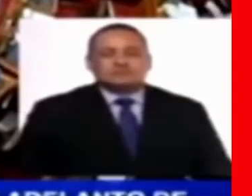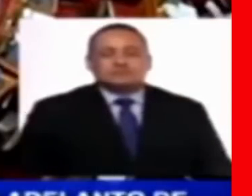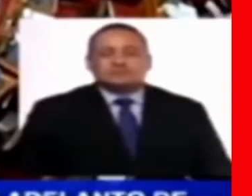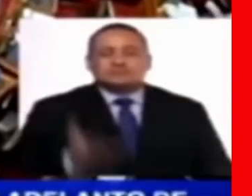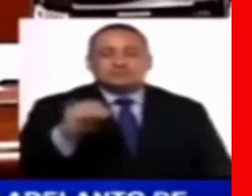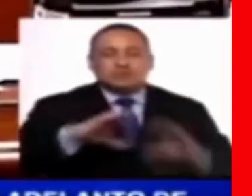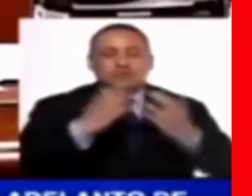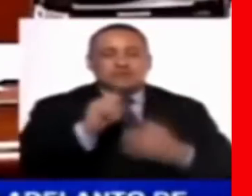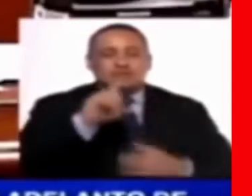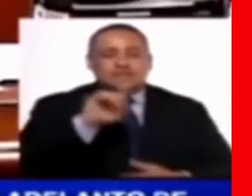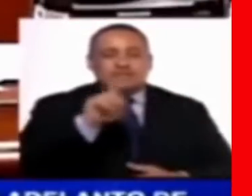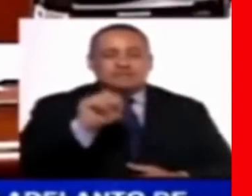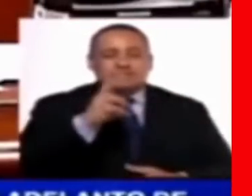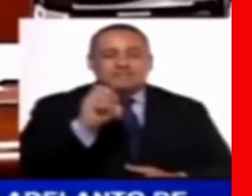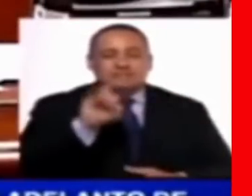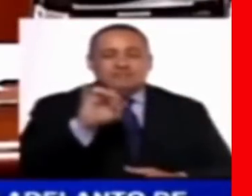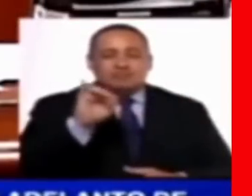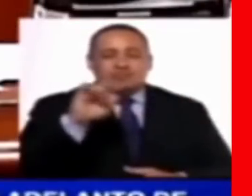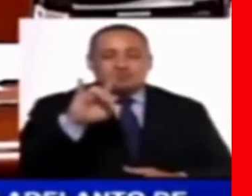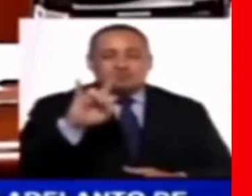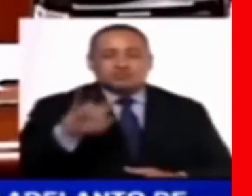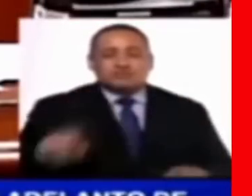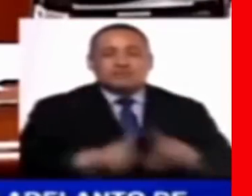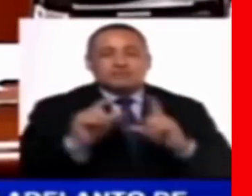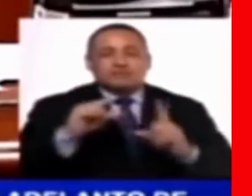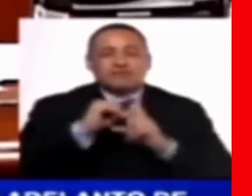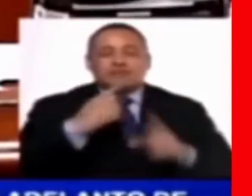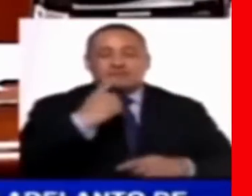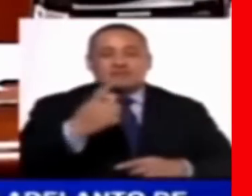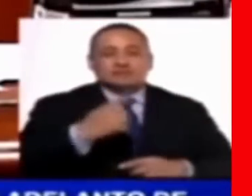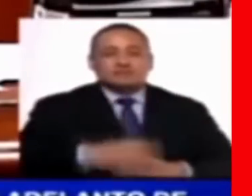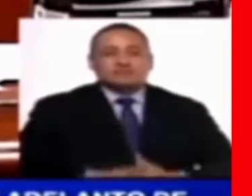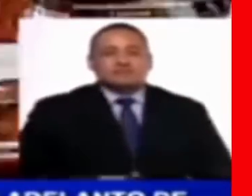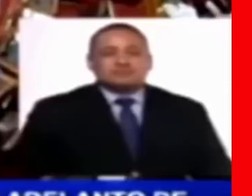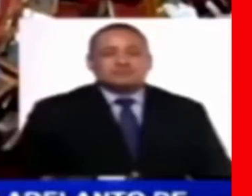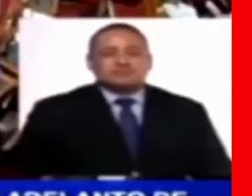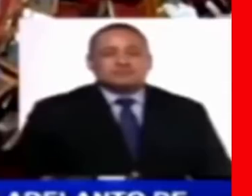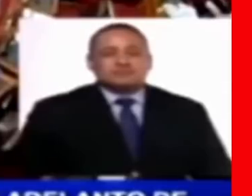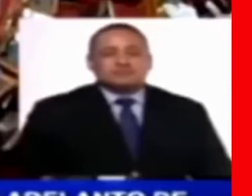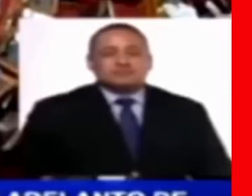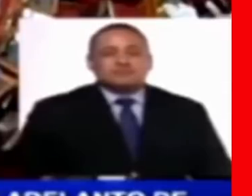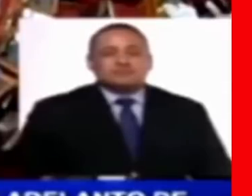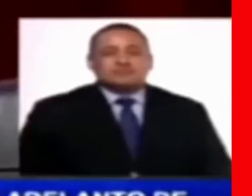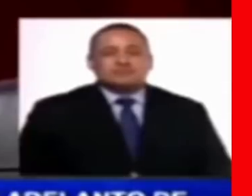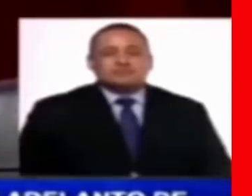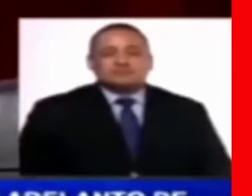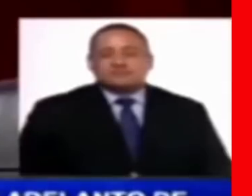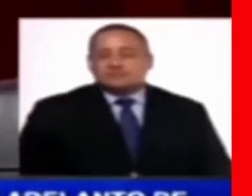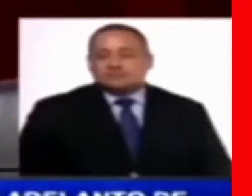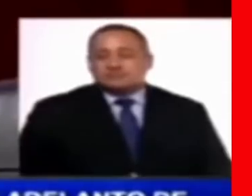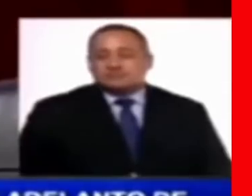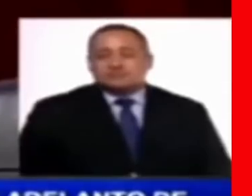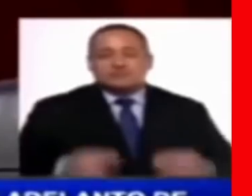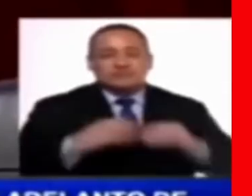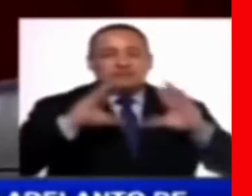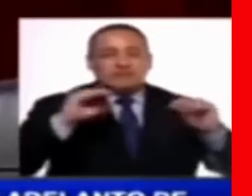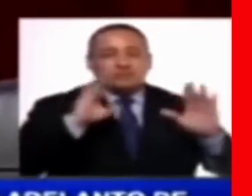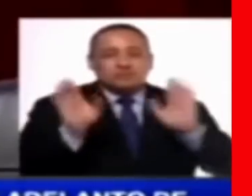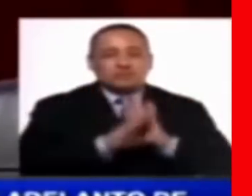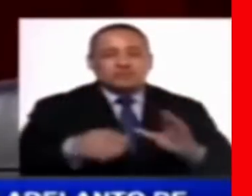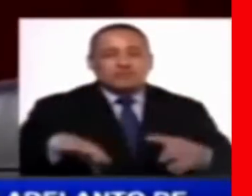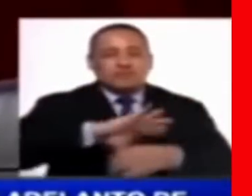Congresista Lizarzaburu, vamos a continuar. La palabra es esa. La retira. Sí, la retira. Y si hablara de una bandera